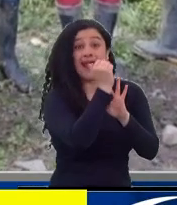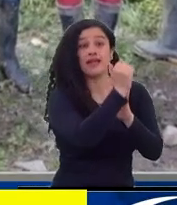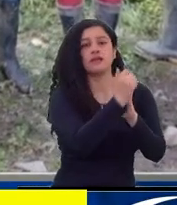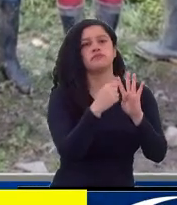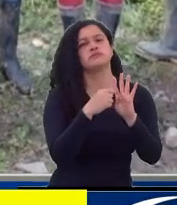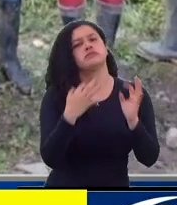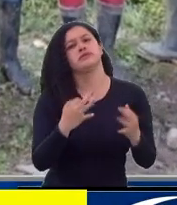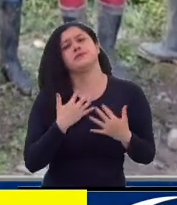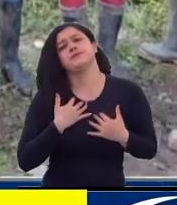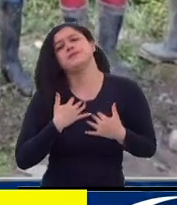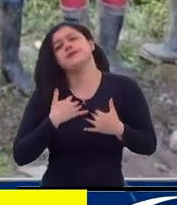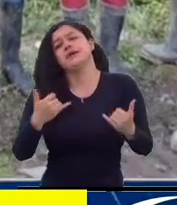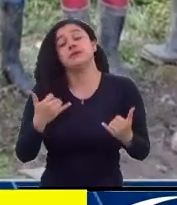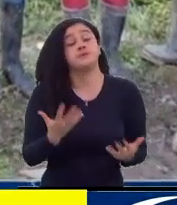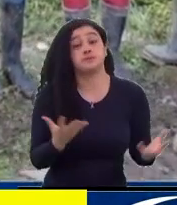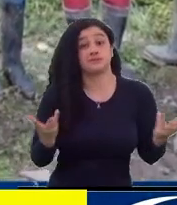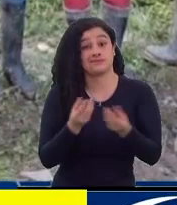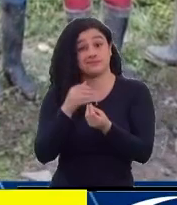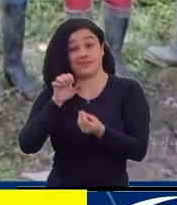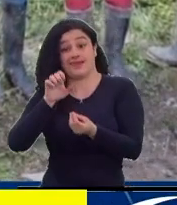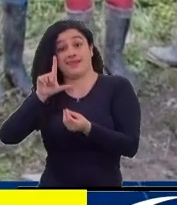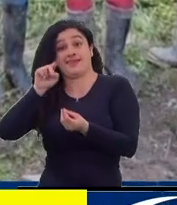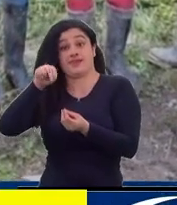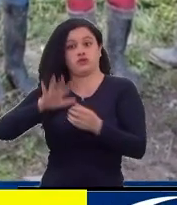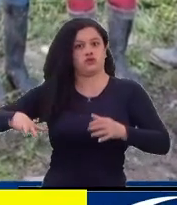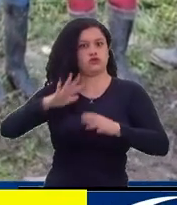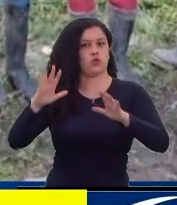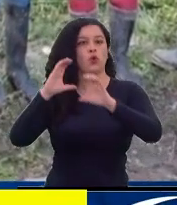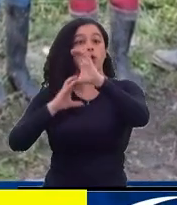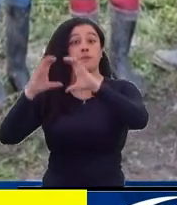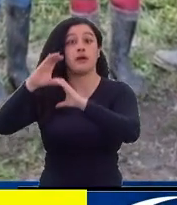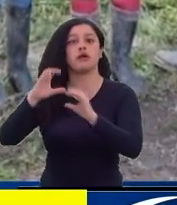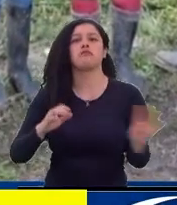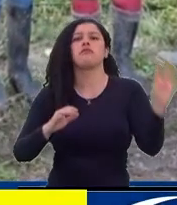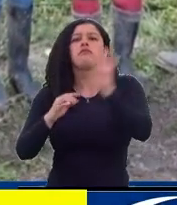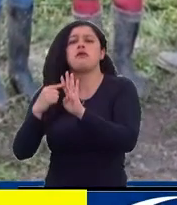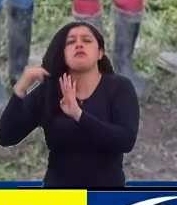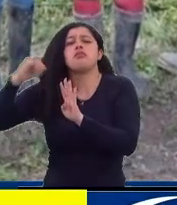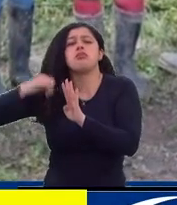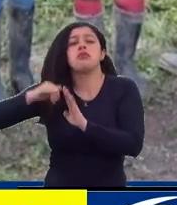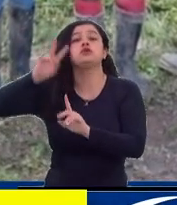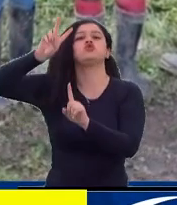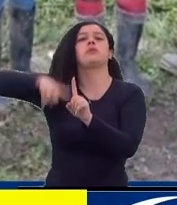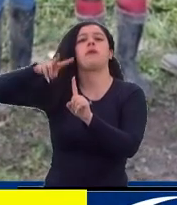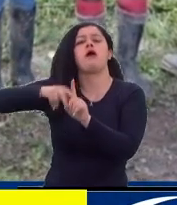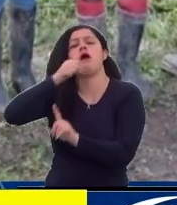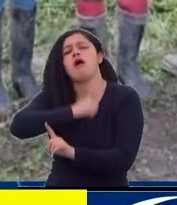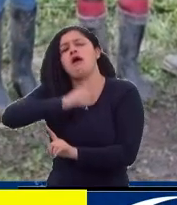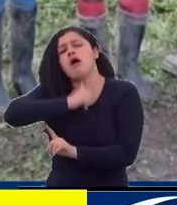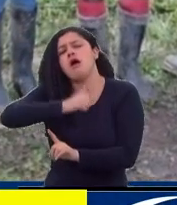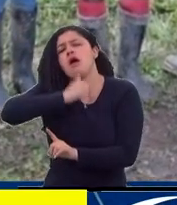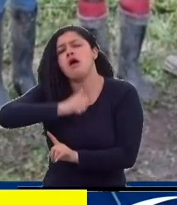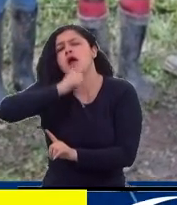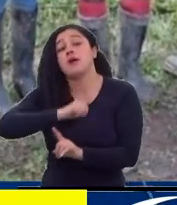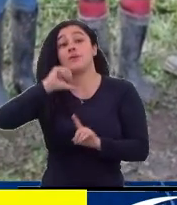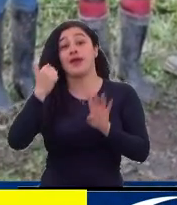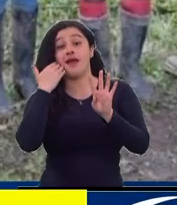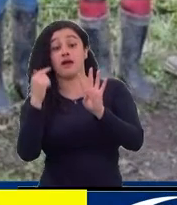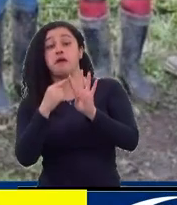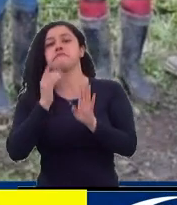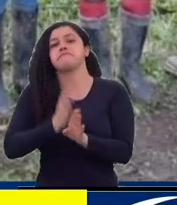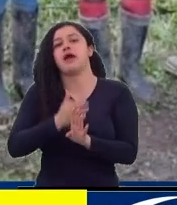Cauca hace aproximadamente dos meses, y entre las que se encontraba una en estado de embarazo y una menor de edad, quien inicia su